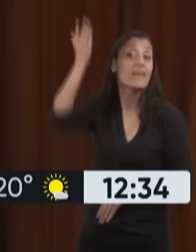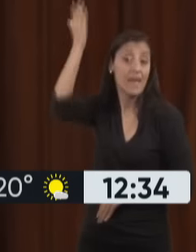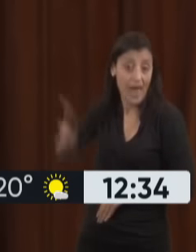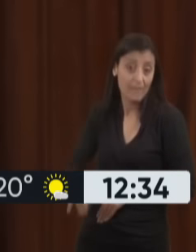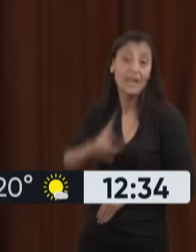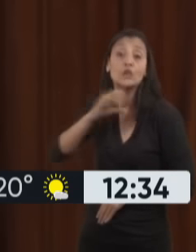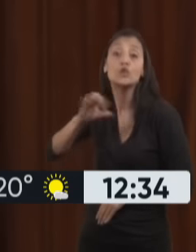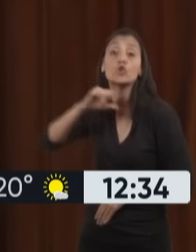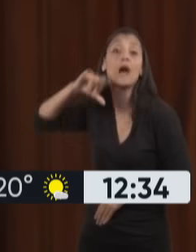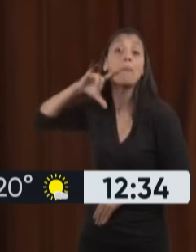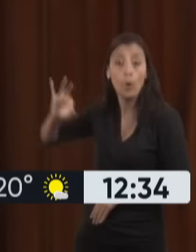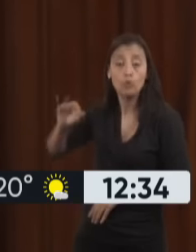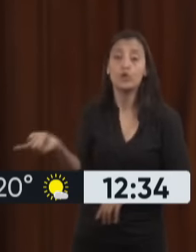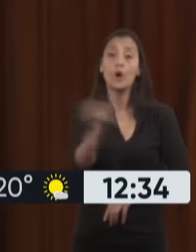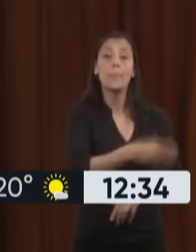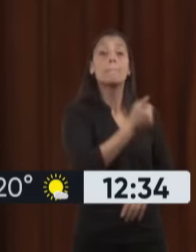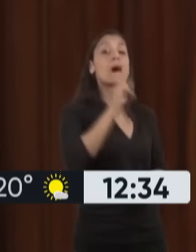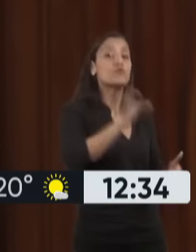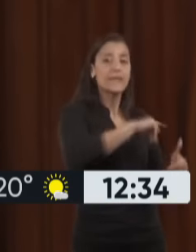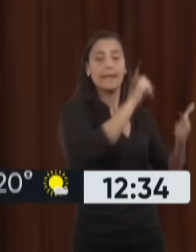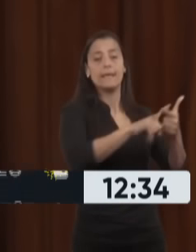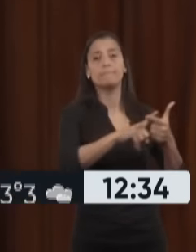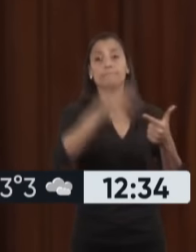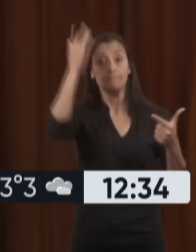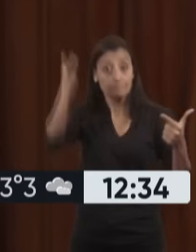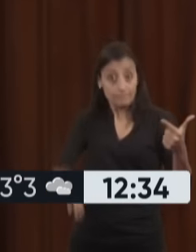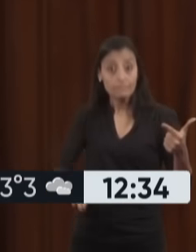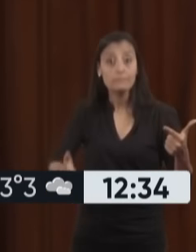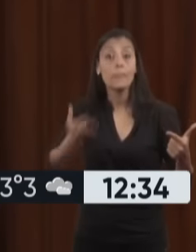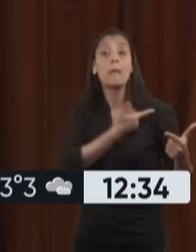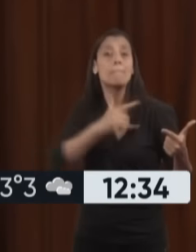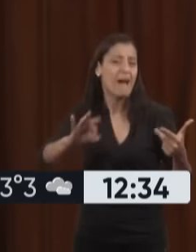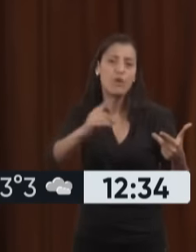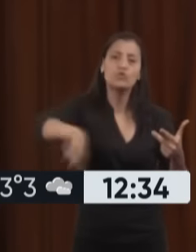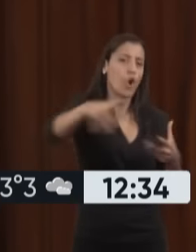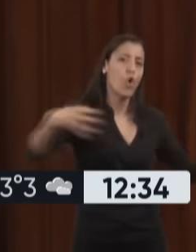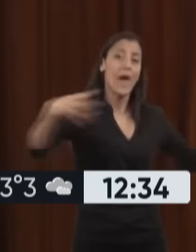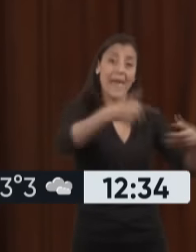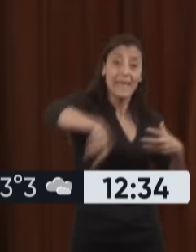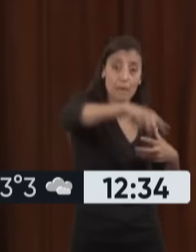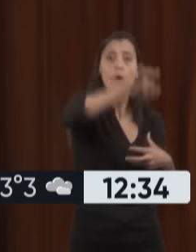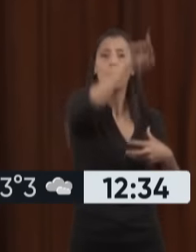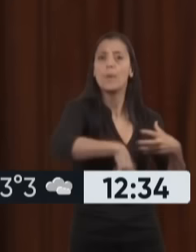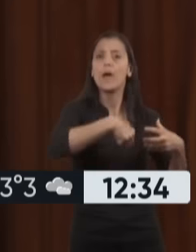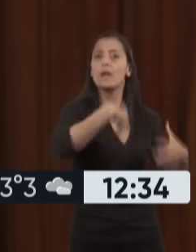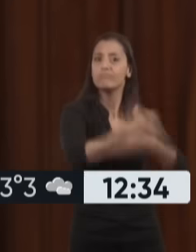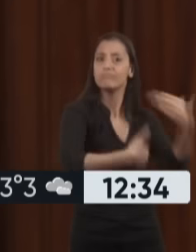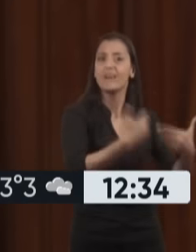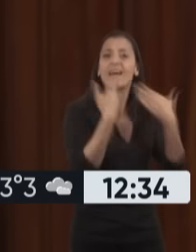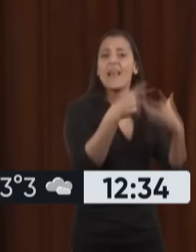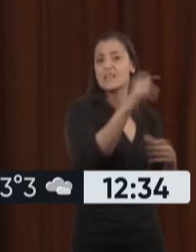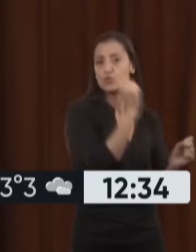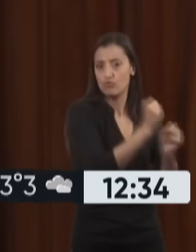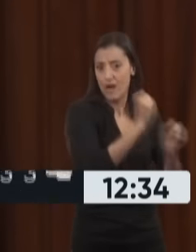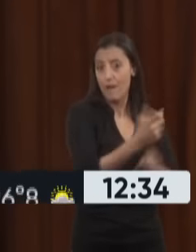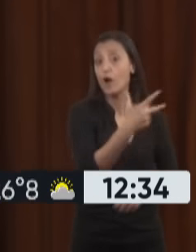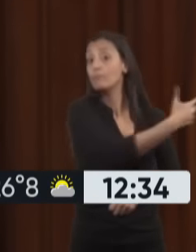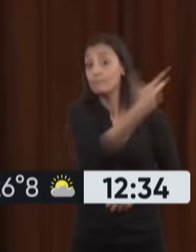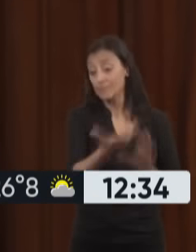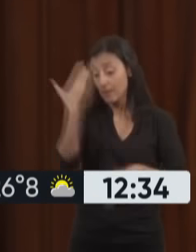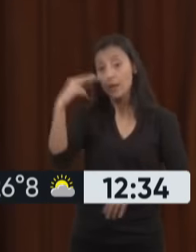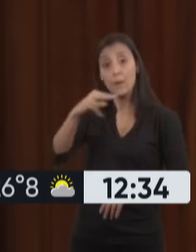Toto Caputo, Santiago Bausili, el gigante de Pablo Quirno y todo su equipo. Quienes, por cierto, el